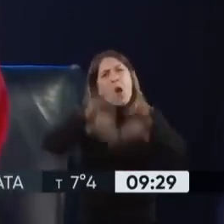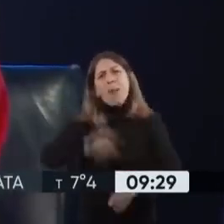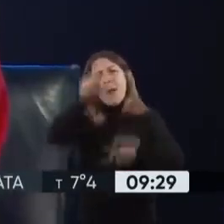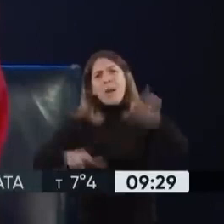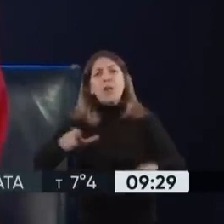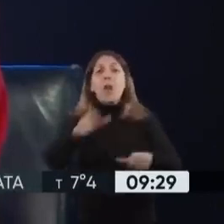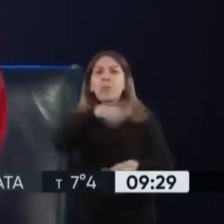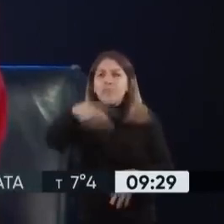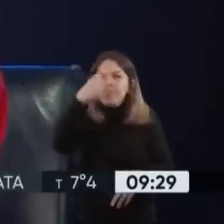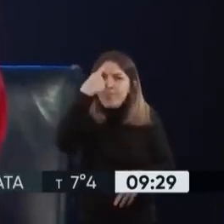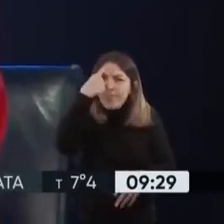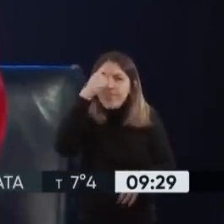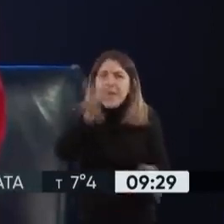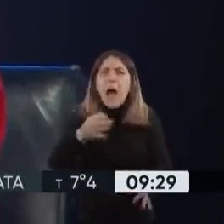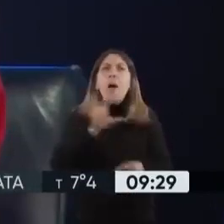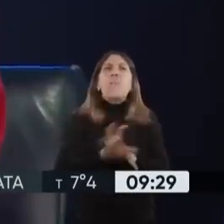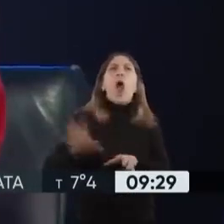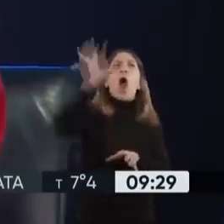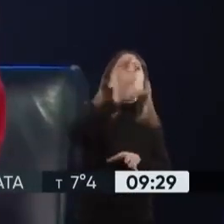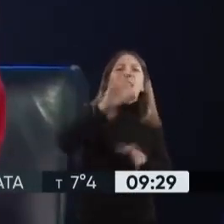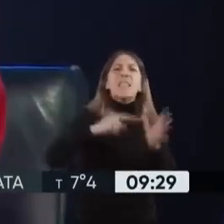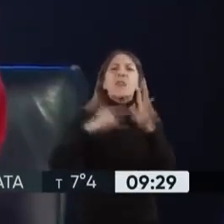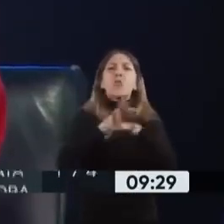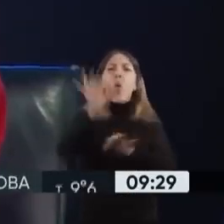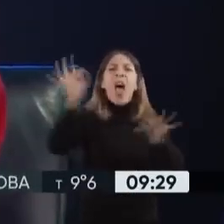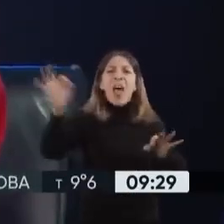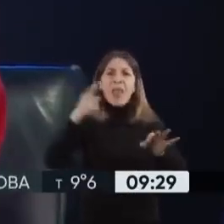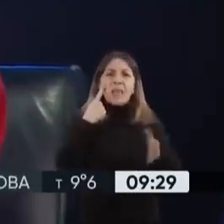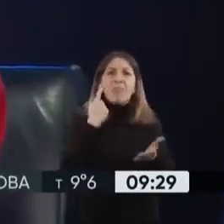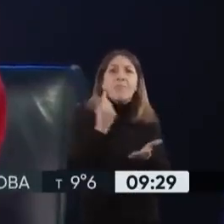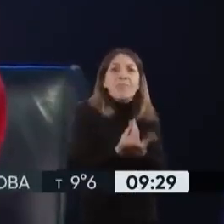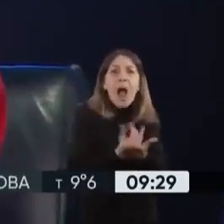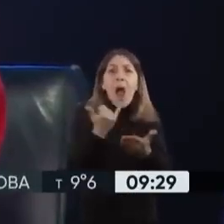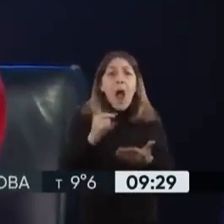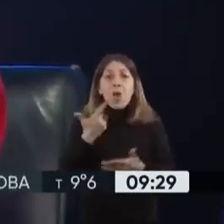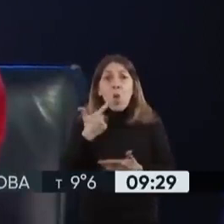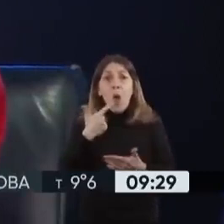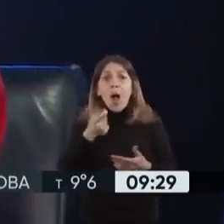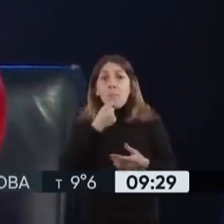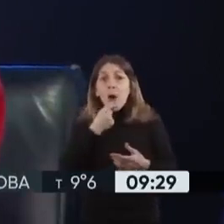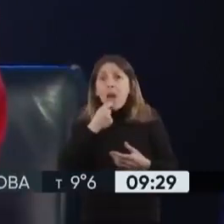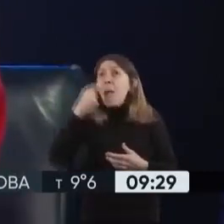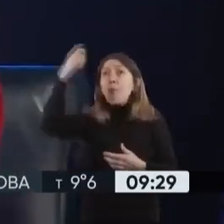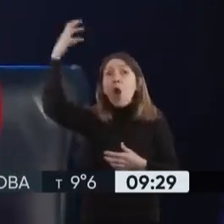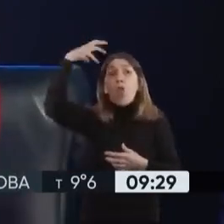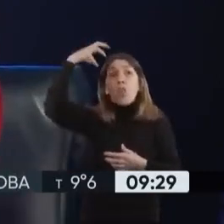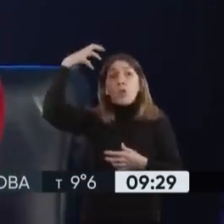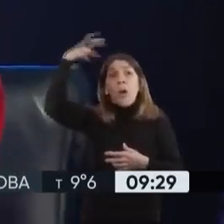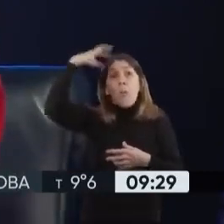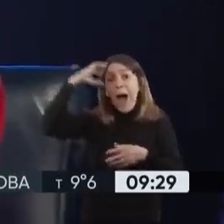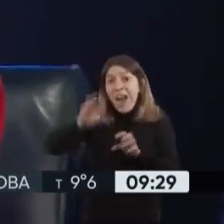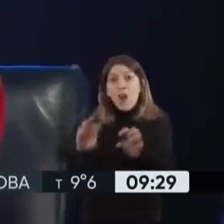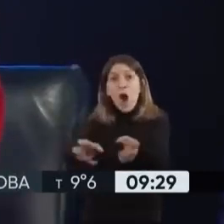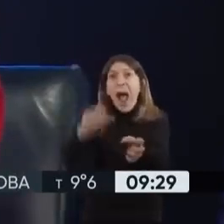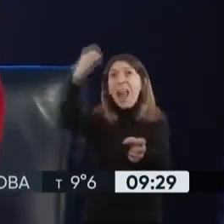habitantes en muchas provincias en muchas ciudades argentinas que no tienen grifos y no pueden tener una ducha normal como seguramente tenemos